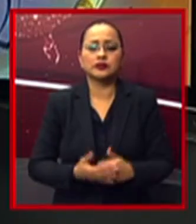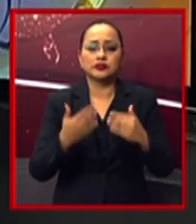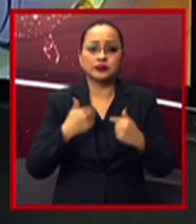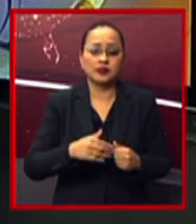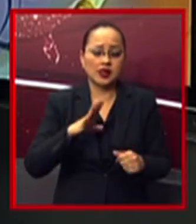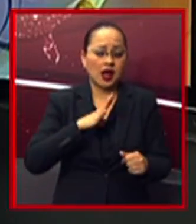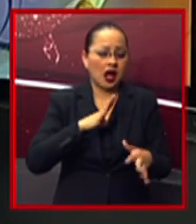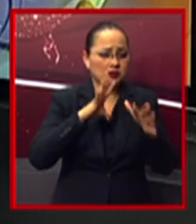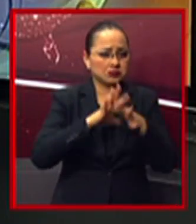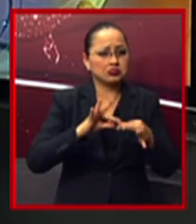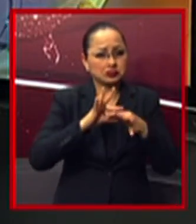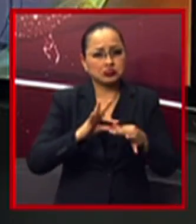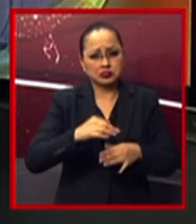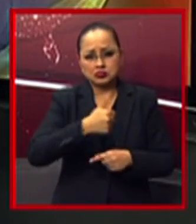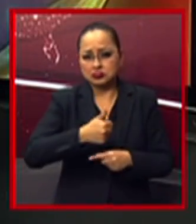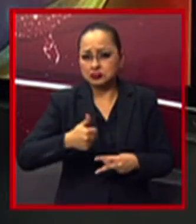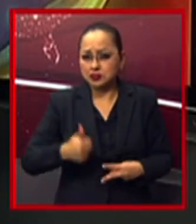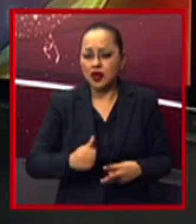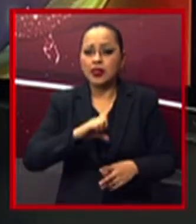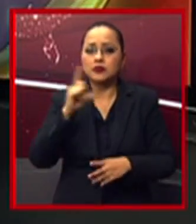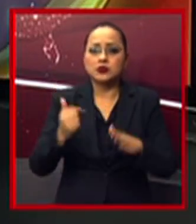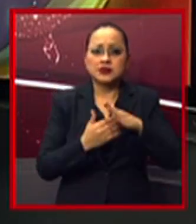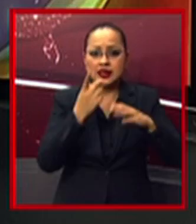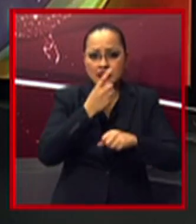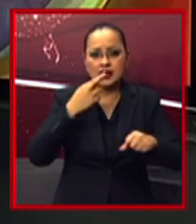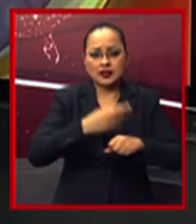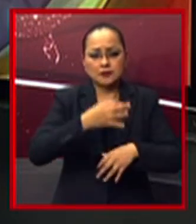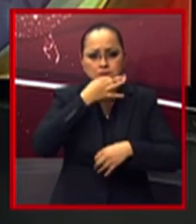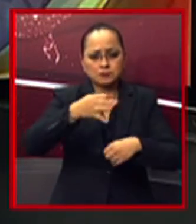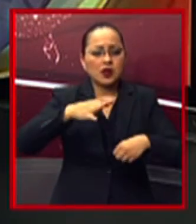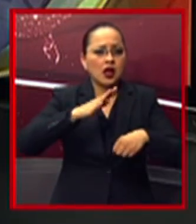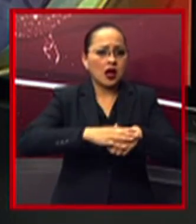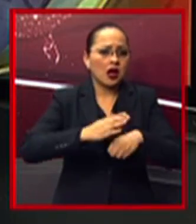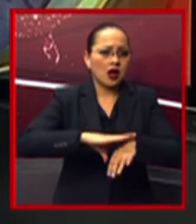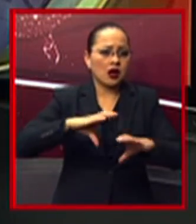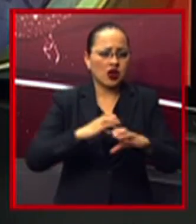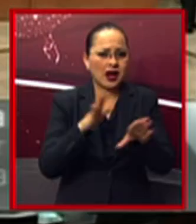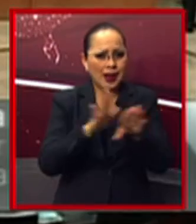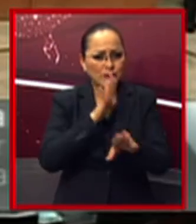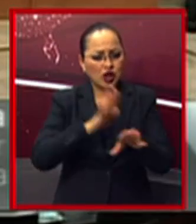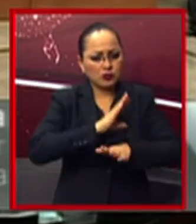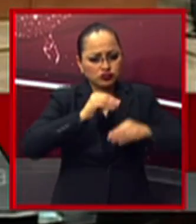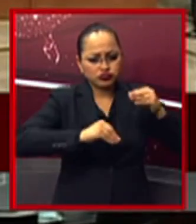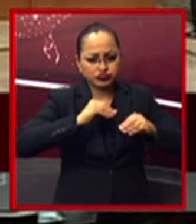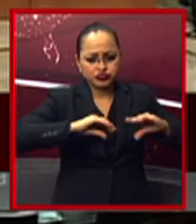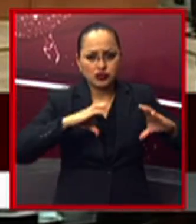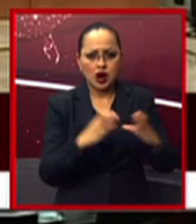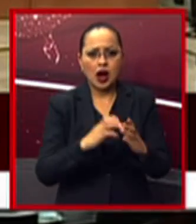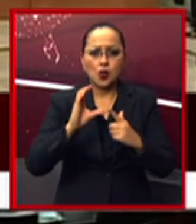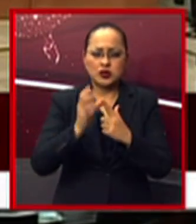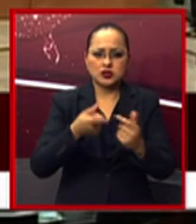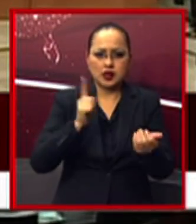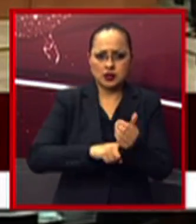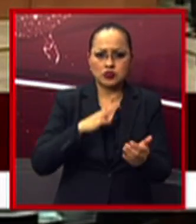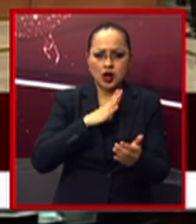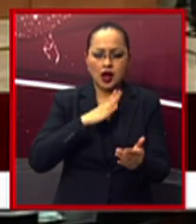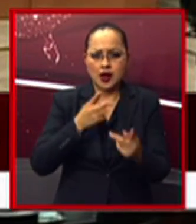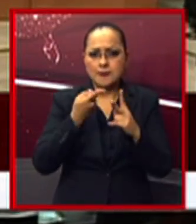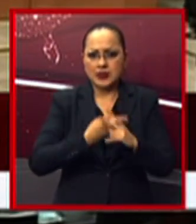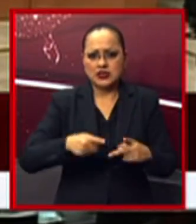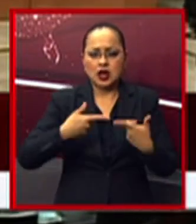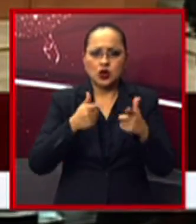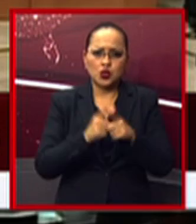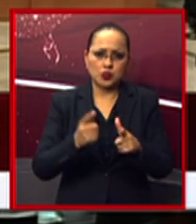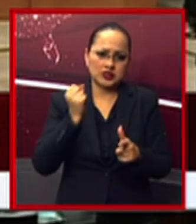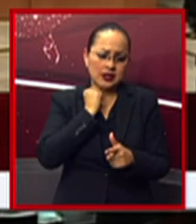Agotada la fundamentación por parte del dictamen y luego de que la mesa directiva anunciara una serie de modificaciones al mismo, consensadas por las comisiones, inició el posicionamiento